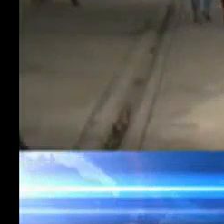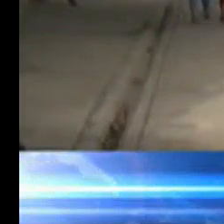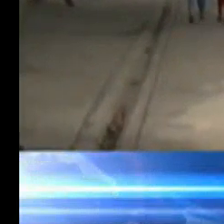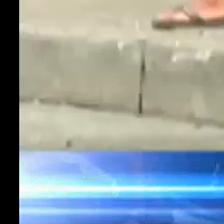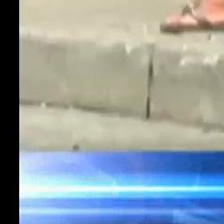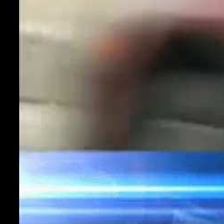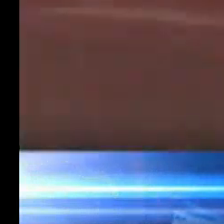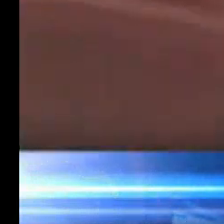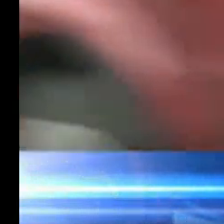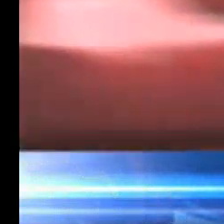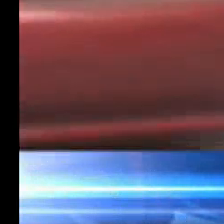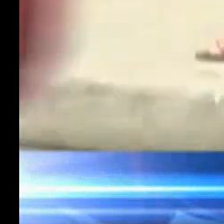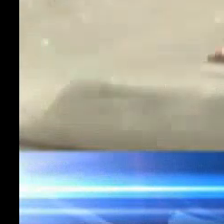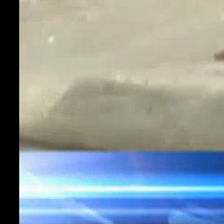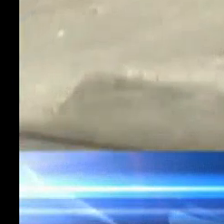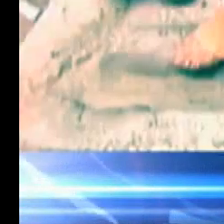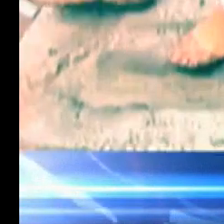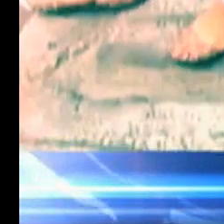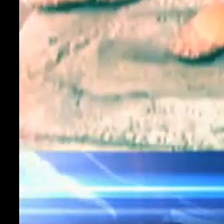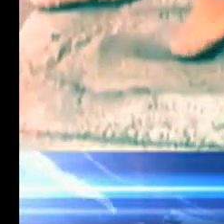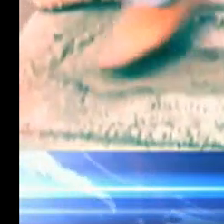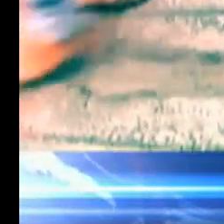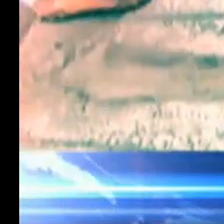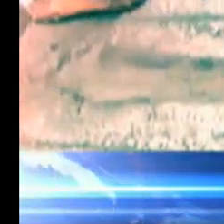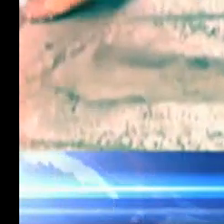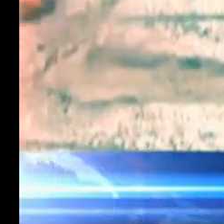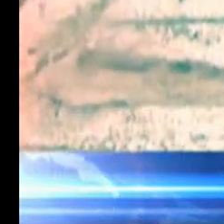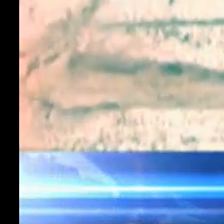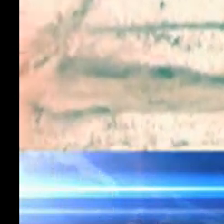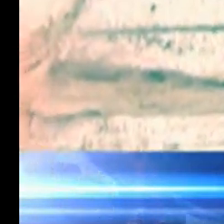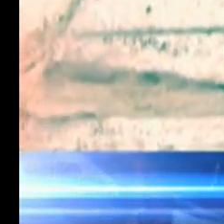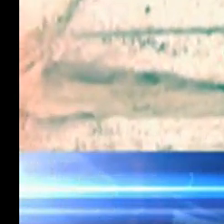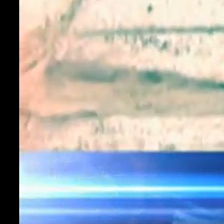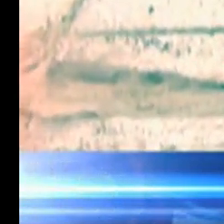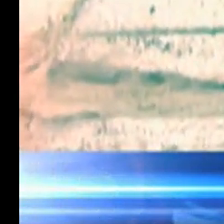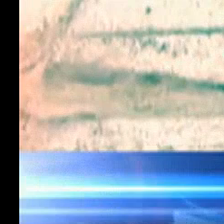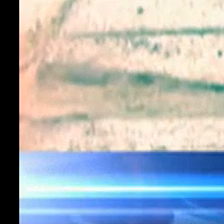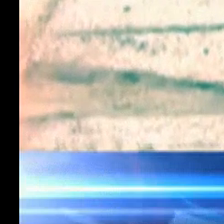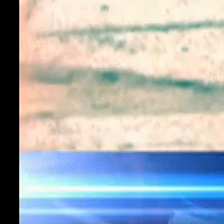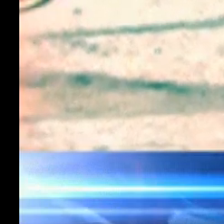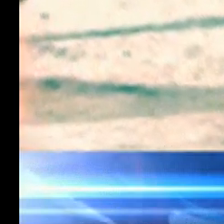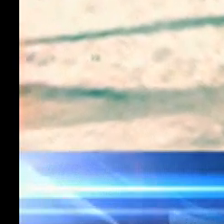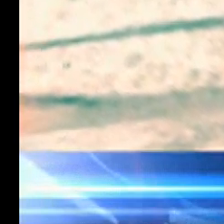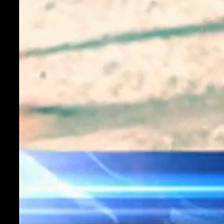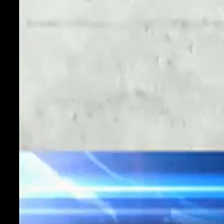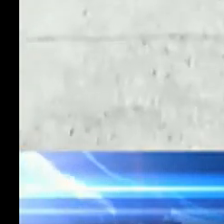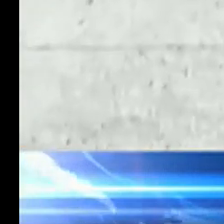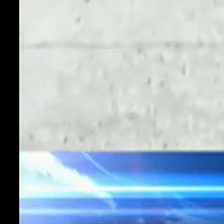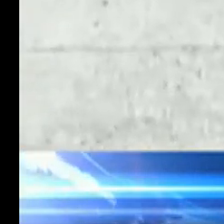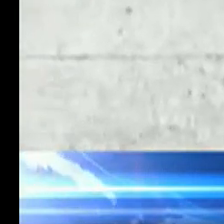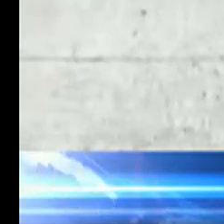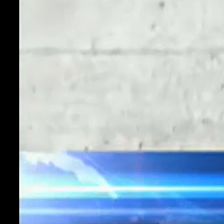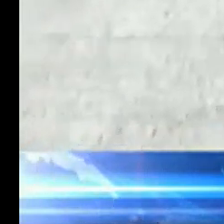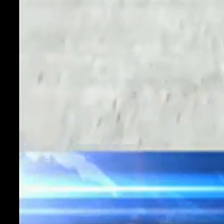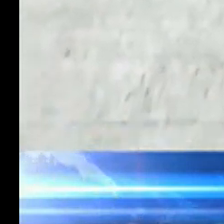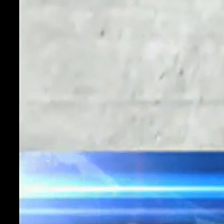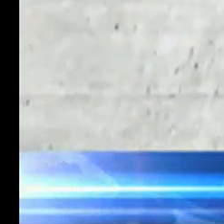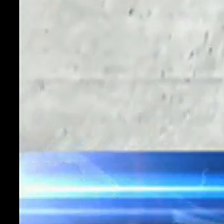dictaron prisión preventiva contra hombre acusado de violar a una niña de apenas 9 años.